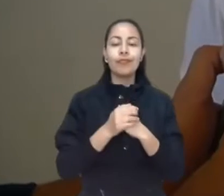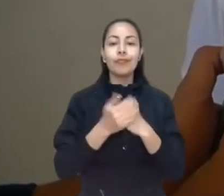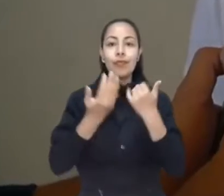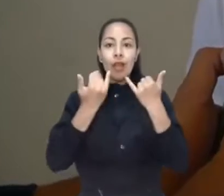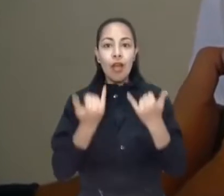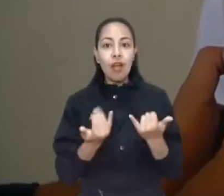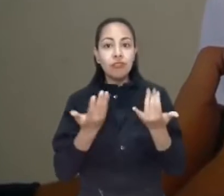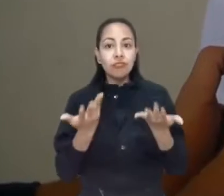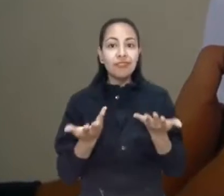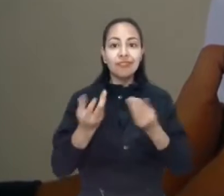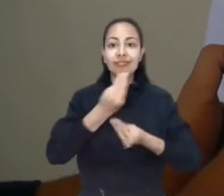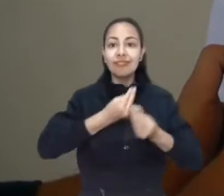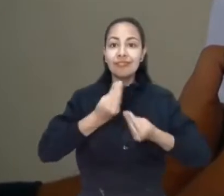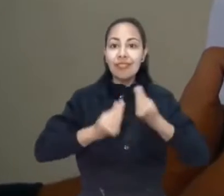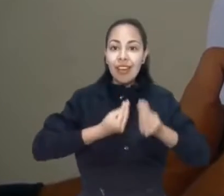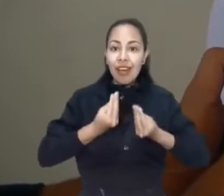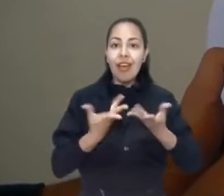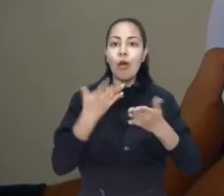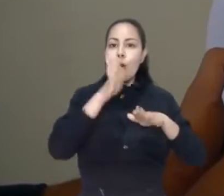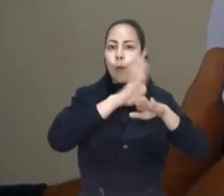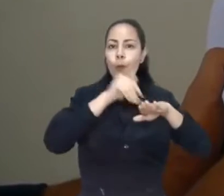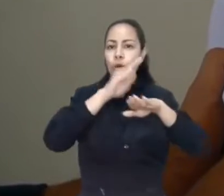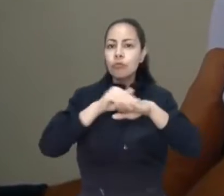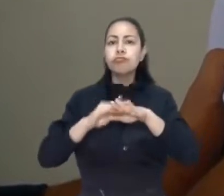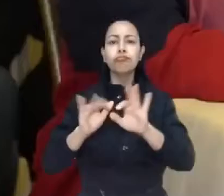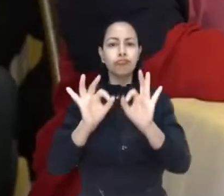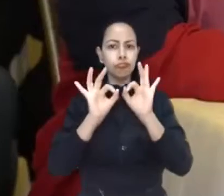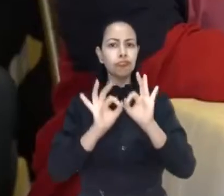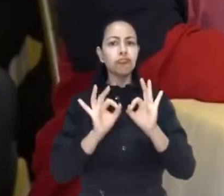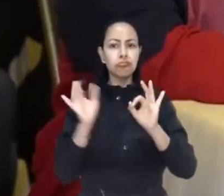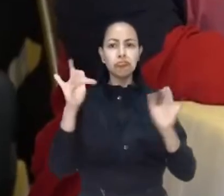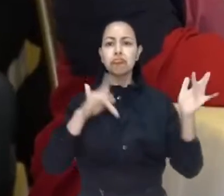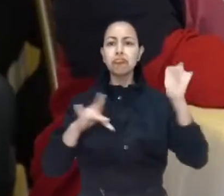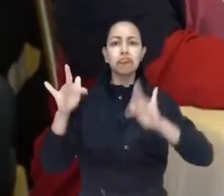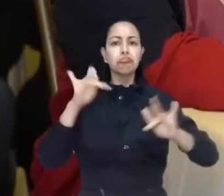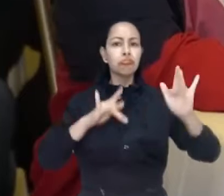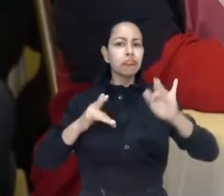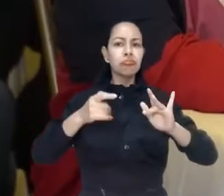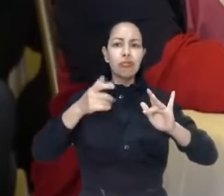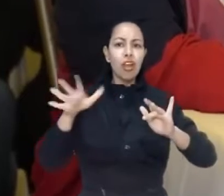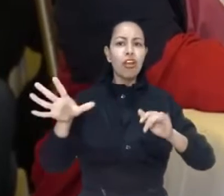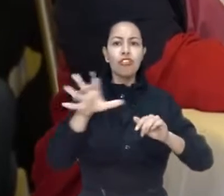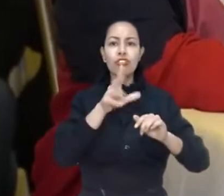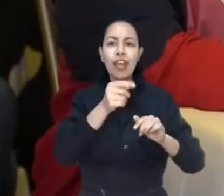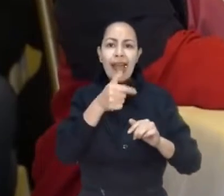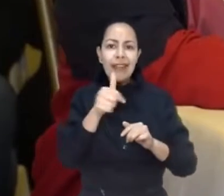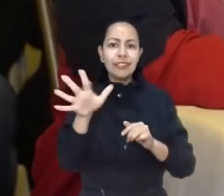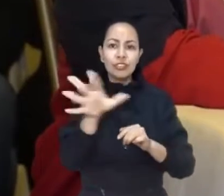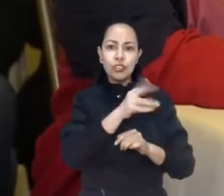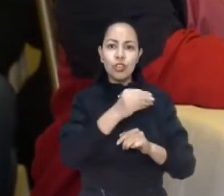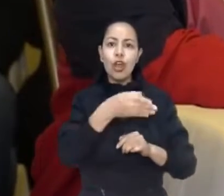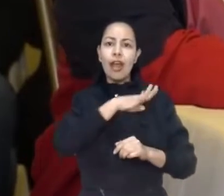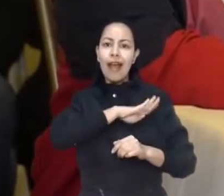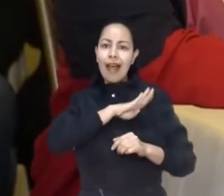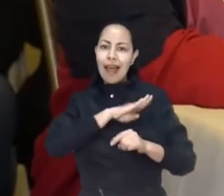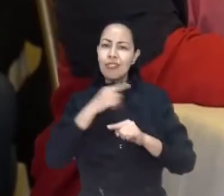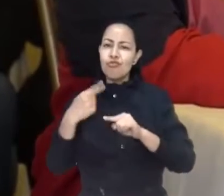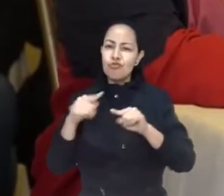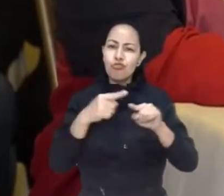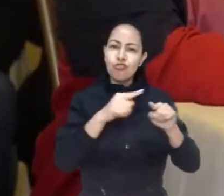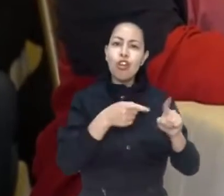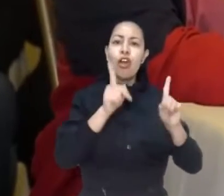se ha hecho una muy buena convocatoria, tenemos la presencia de la gran mayoría de los alcaldes, también del